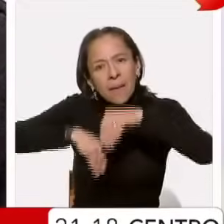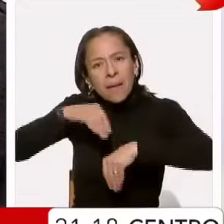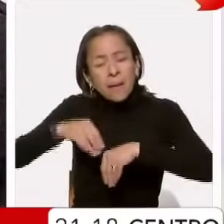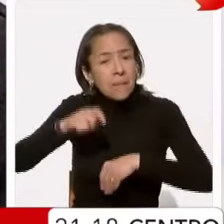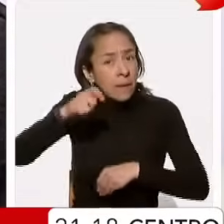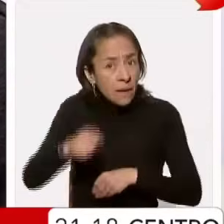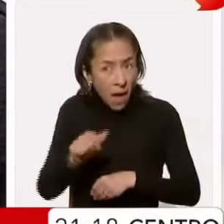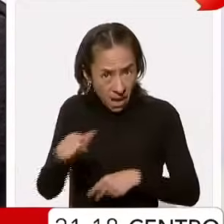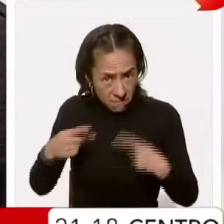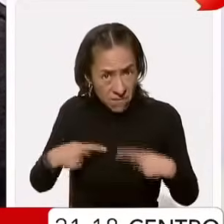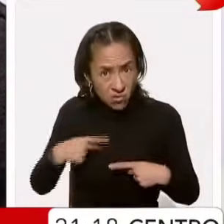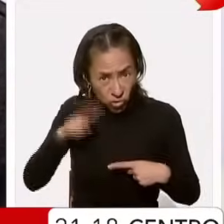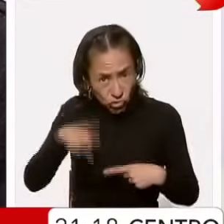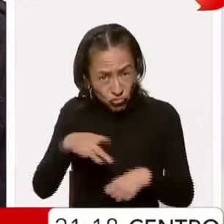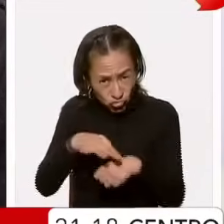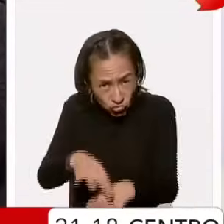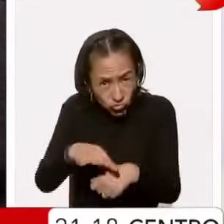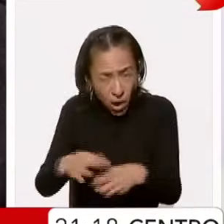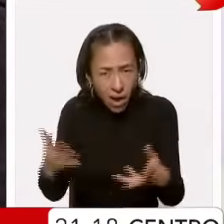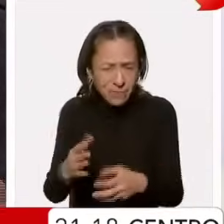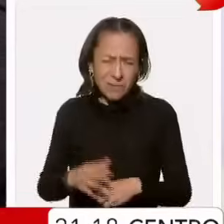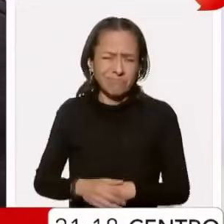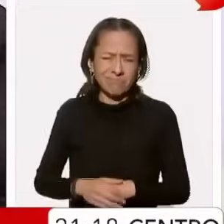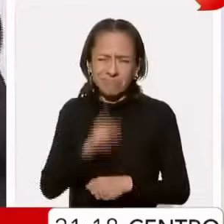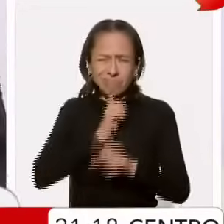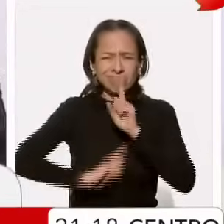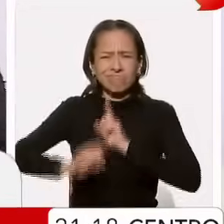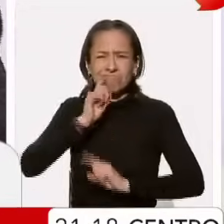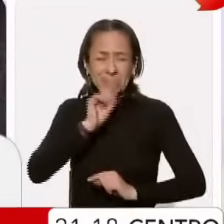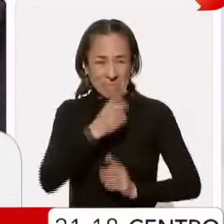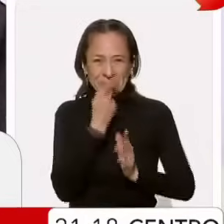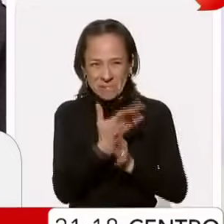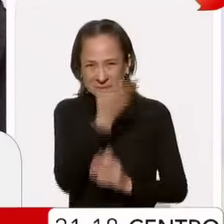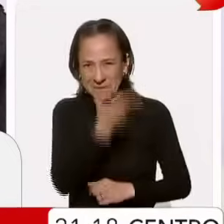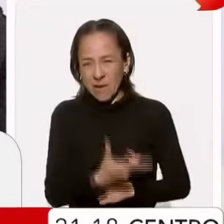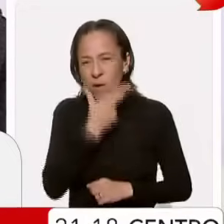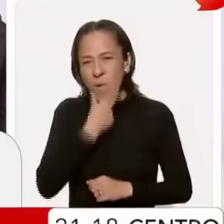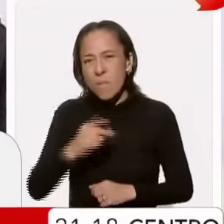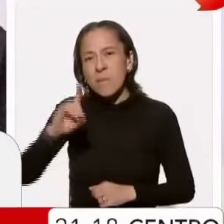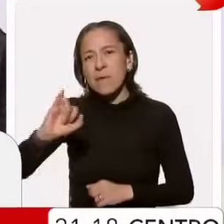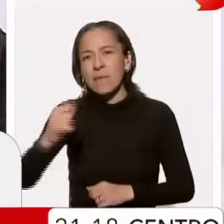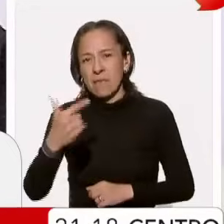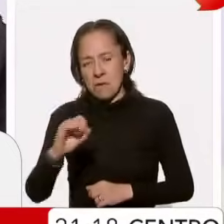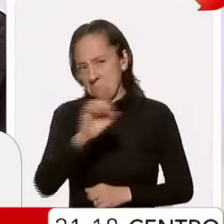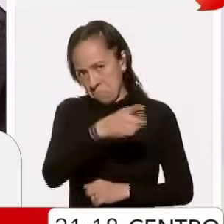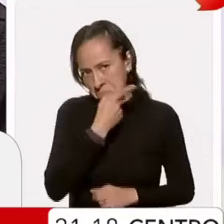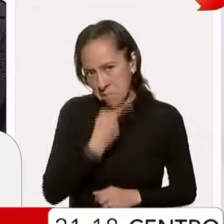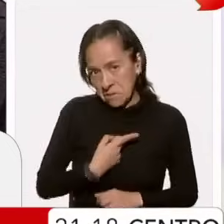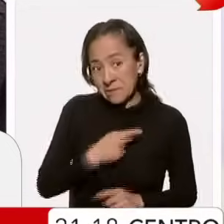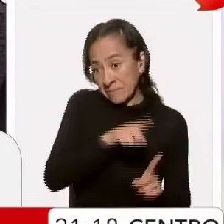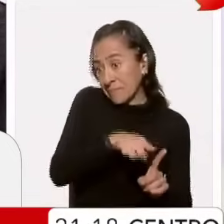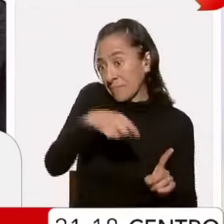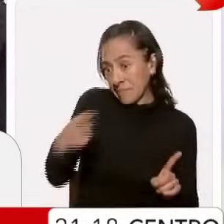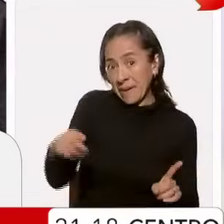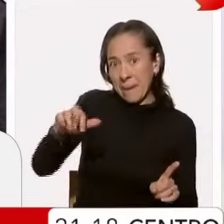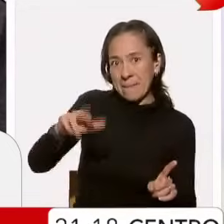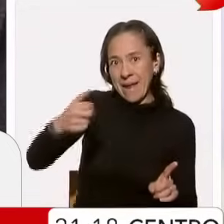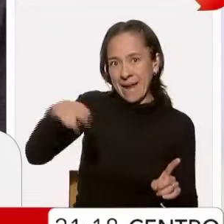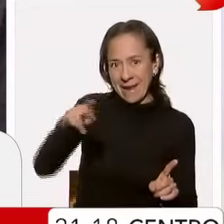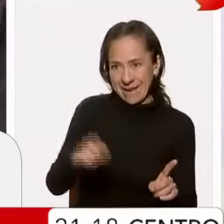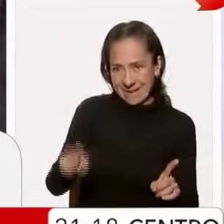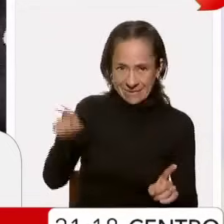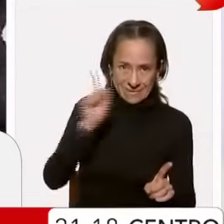son campañas de mentira, de denuesto. Me decía este mismo Diego que, por ejemplo, a Francia Márquez,